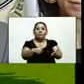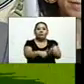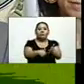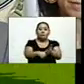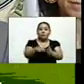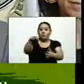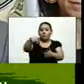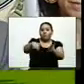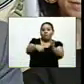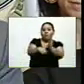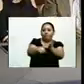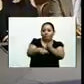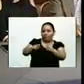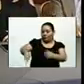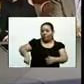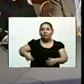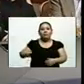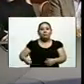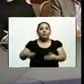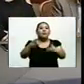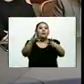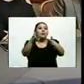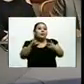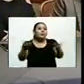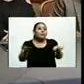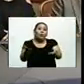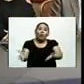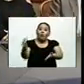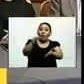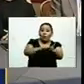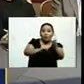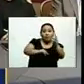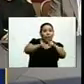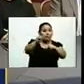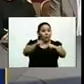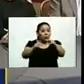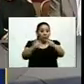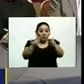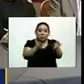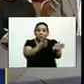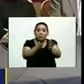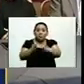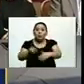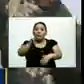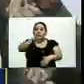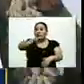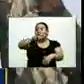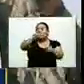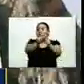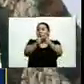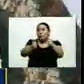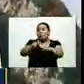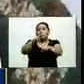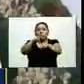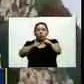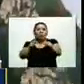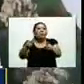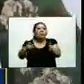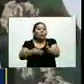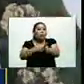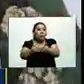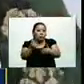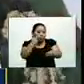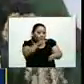municipal. Ahora la comuna de Sollapaneca pretende revitalizar el teleférico. Para la fase 1 se invertirán más de 3 millones de dólares.